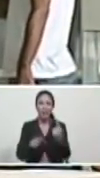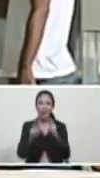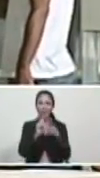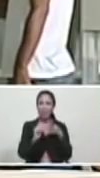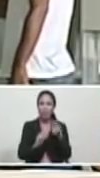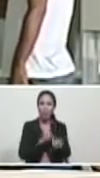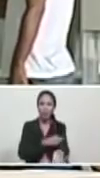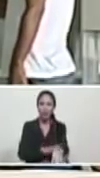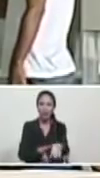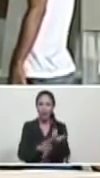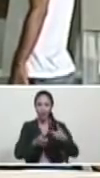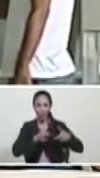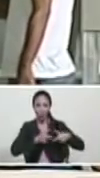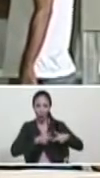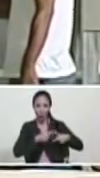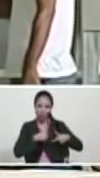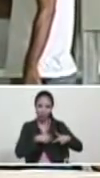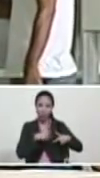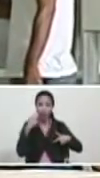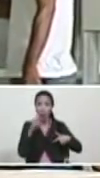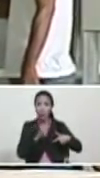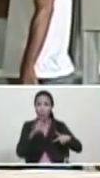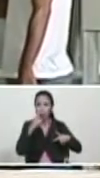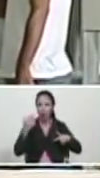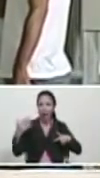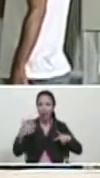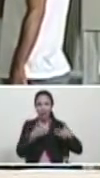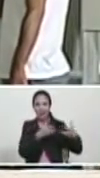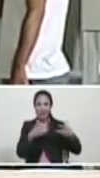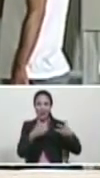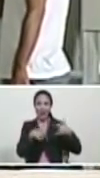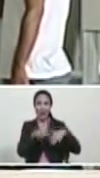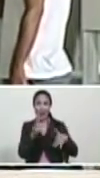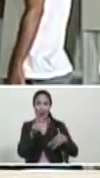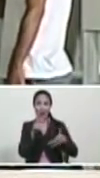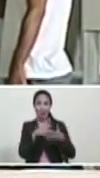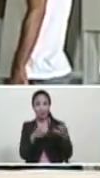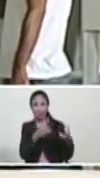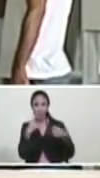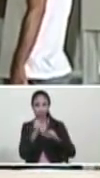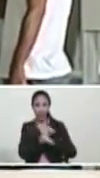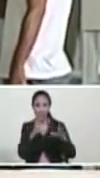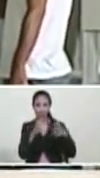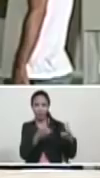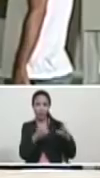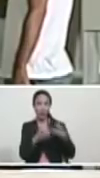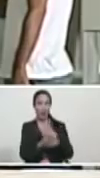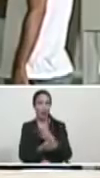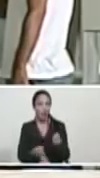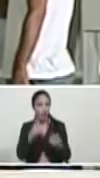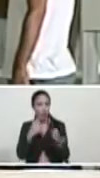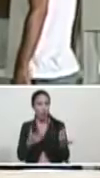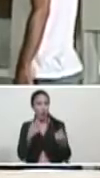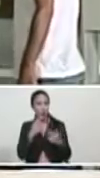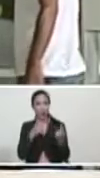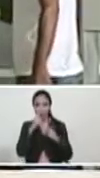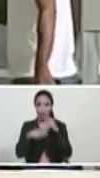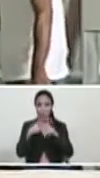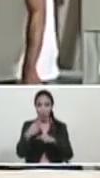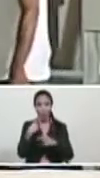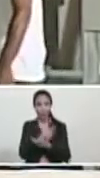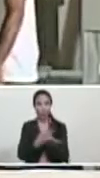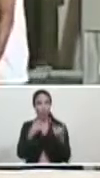de Vietnam. Después él, como veterano de guerra, se convirtió en uno de los luchadores y líderes por la